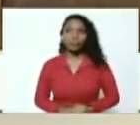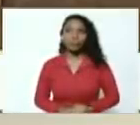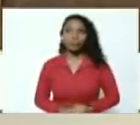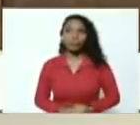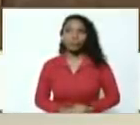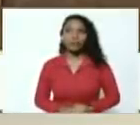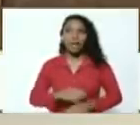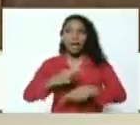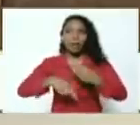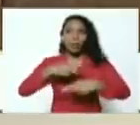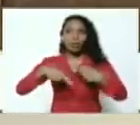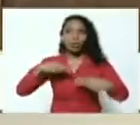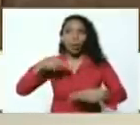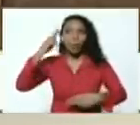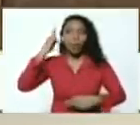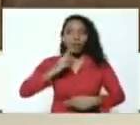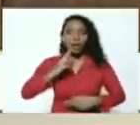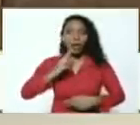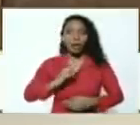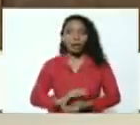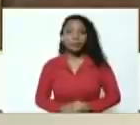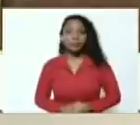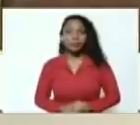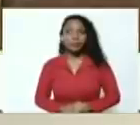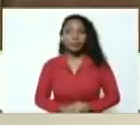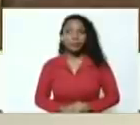La revolución bolivariana,